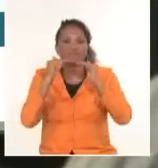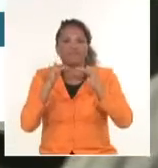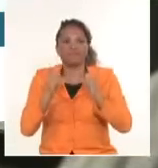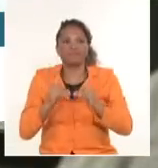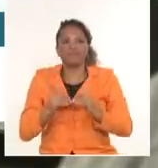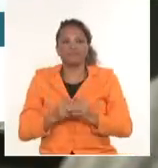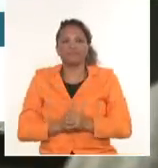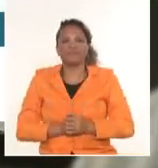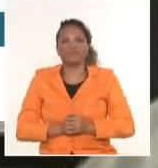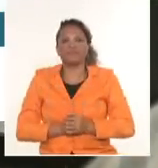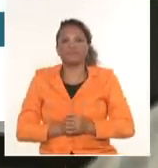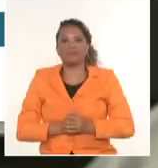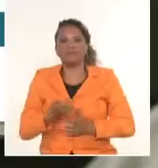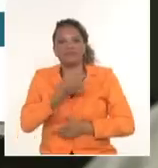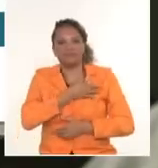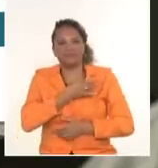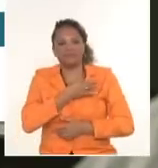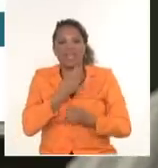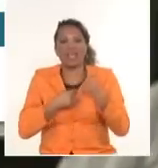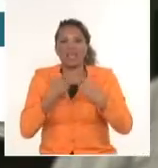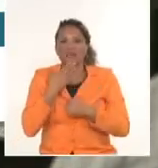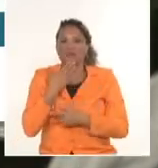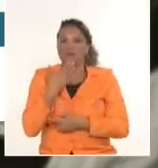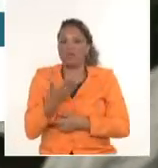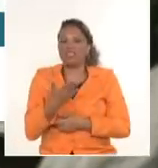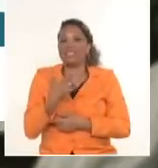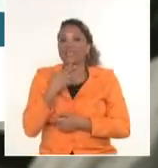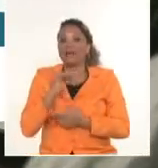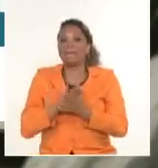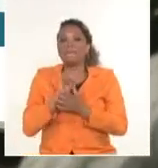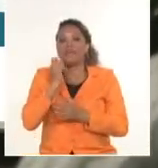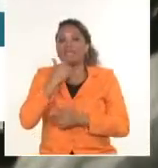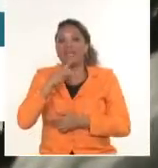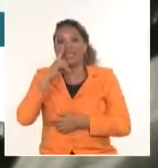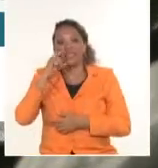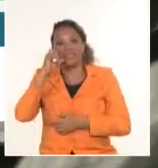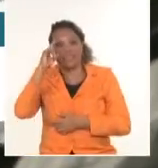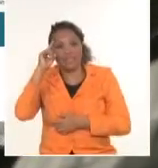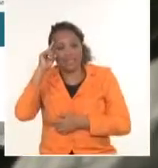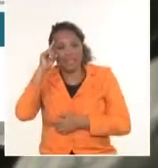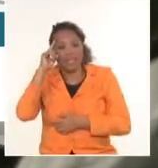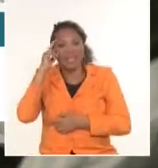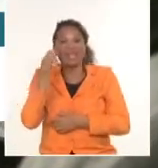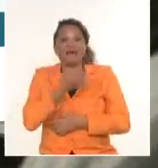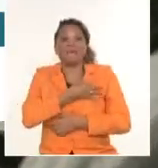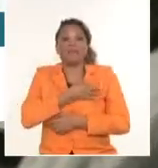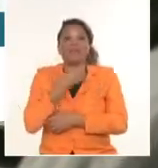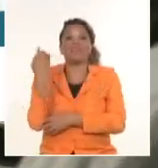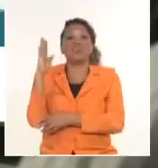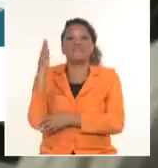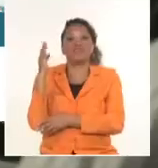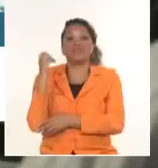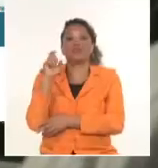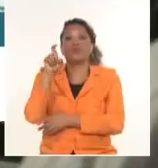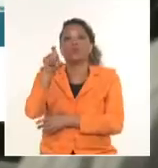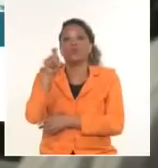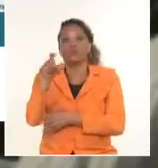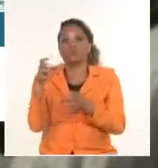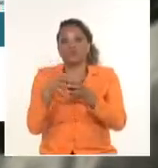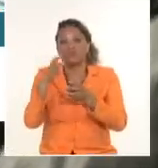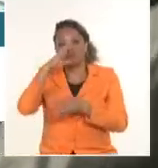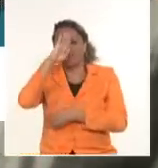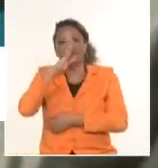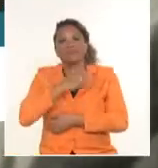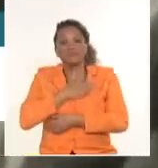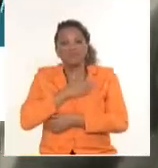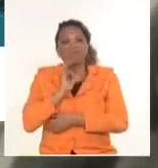una medalla que a mí me deja un sabor muy grato es la de Milaimi Marín, esa medalla de bronce, esa última medalla de la delegación cubana, y es precisamente